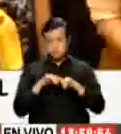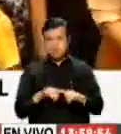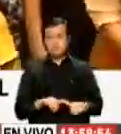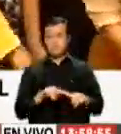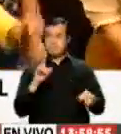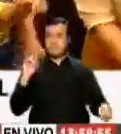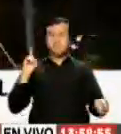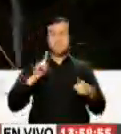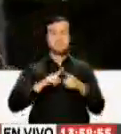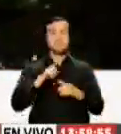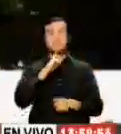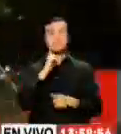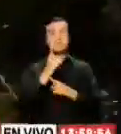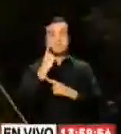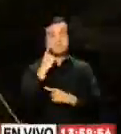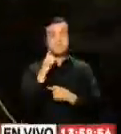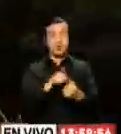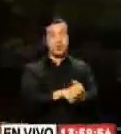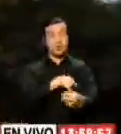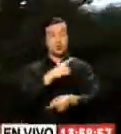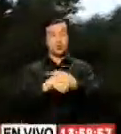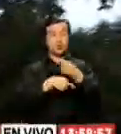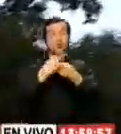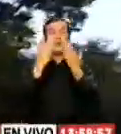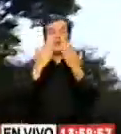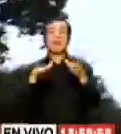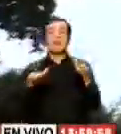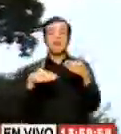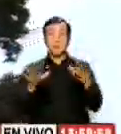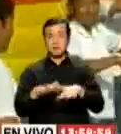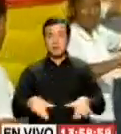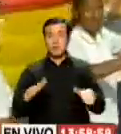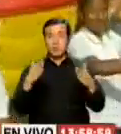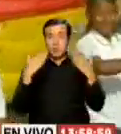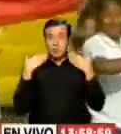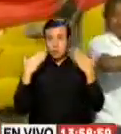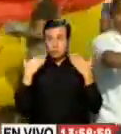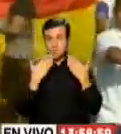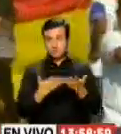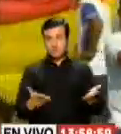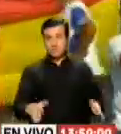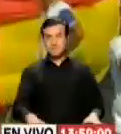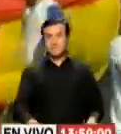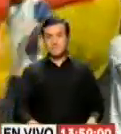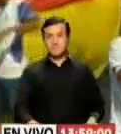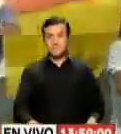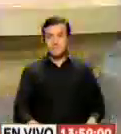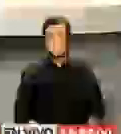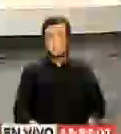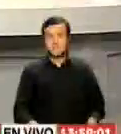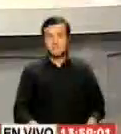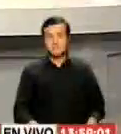a fin de que se convierta en una tradición navideña en el puerto principal. César Duarte, Telediario.